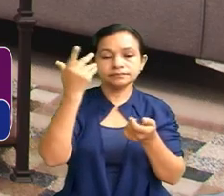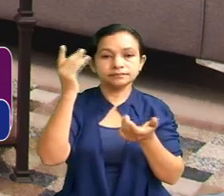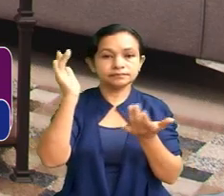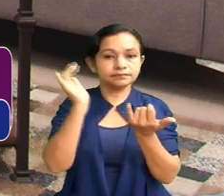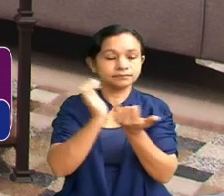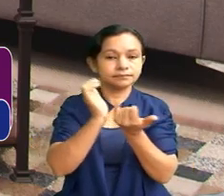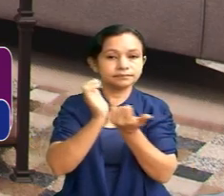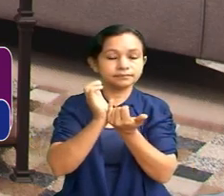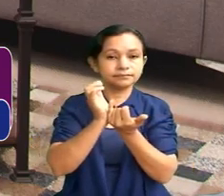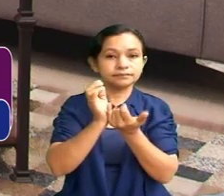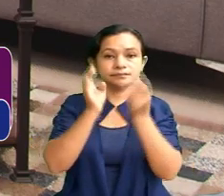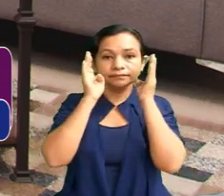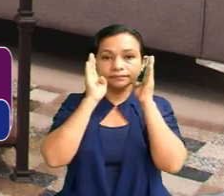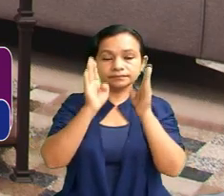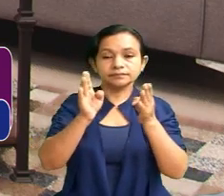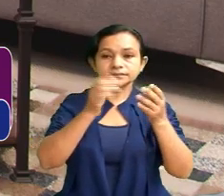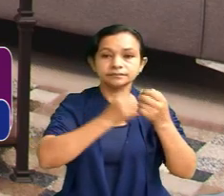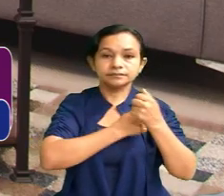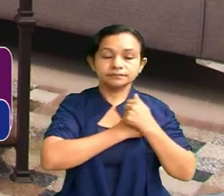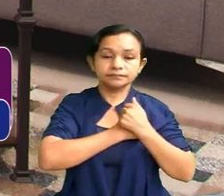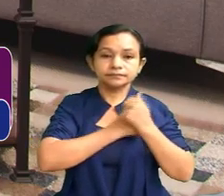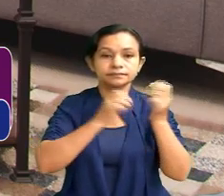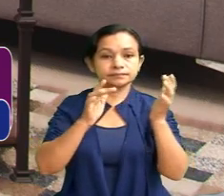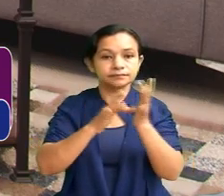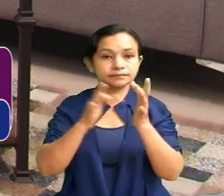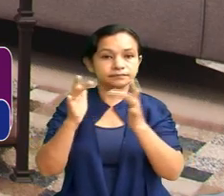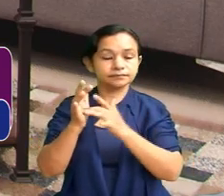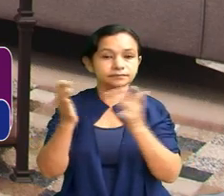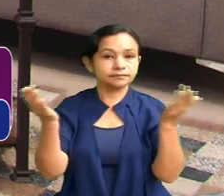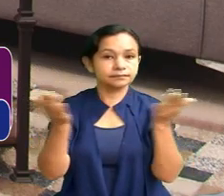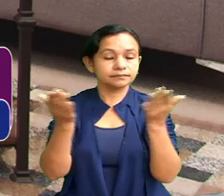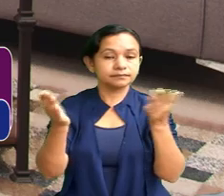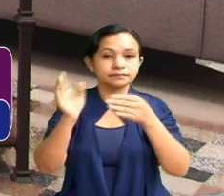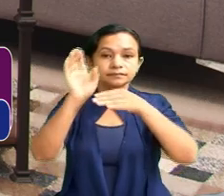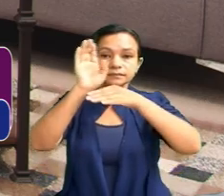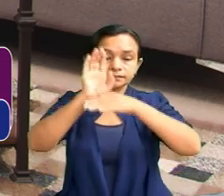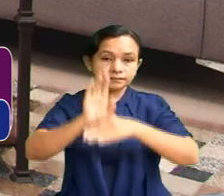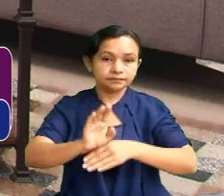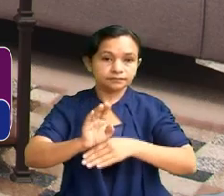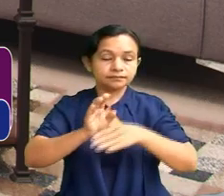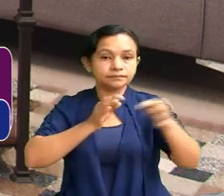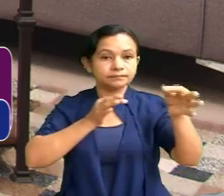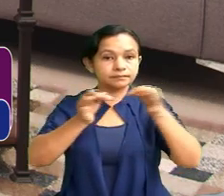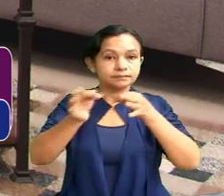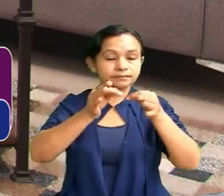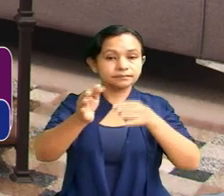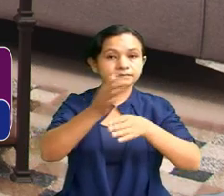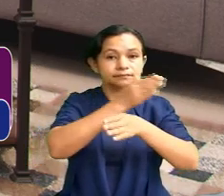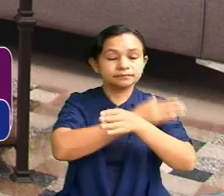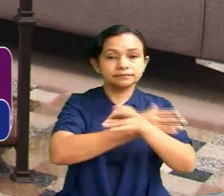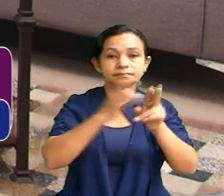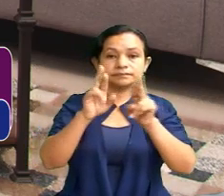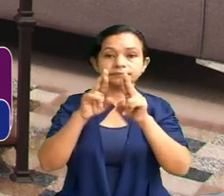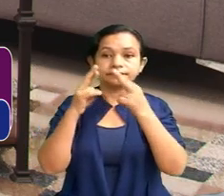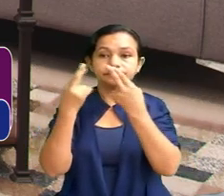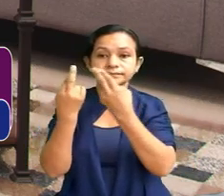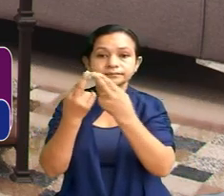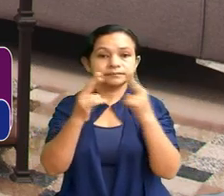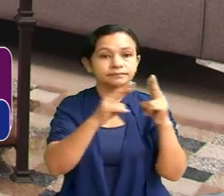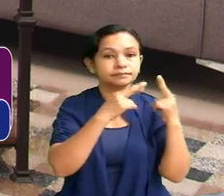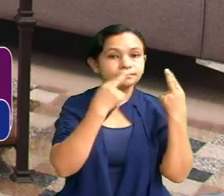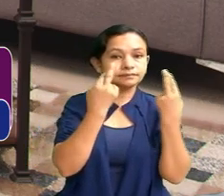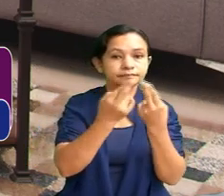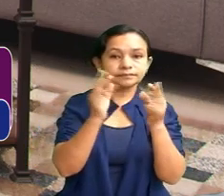alrededor de la reflexión de la pasión y muerte de jesucristo como también es tradición como explicado este al inicio la reunión de la familia es un momento